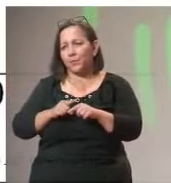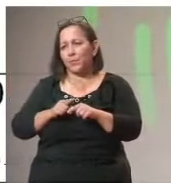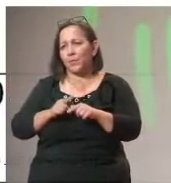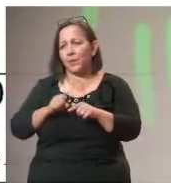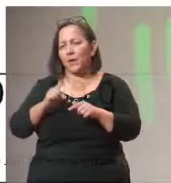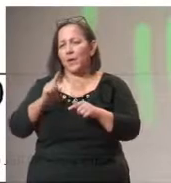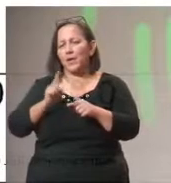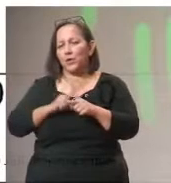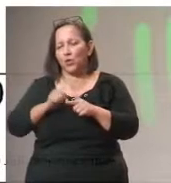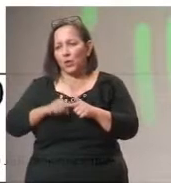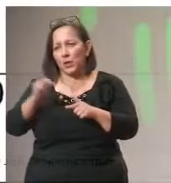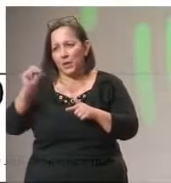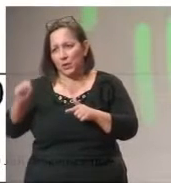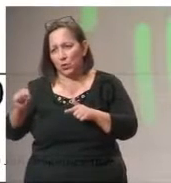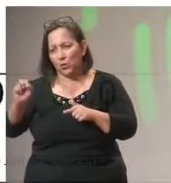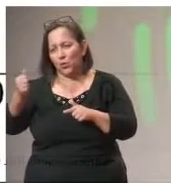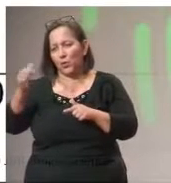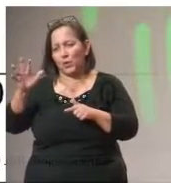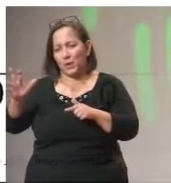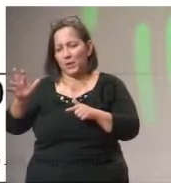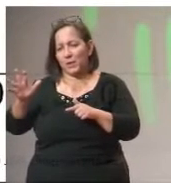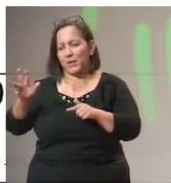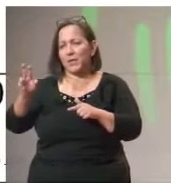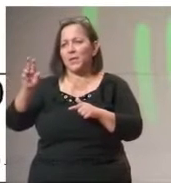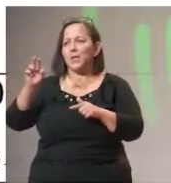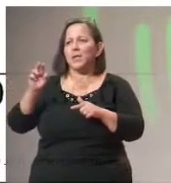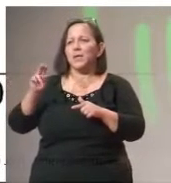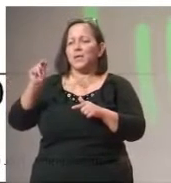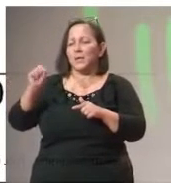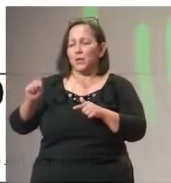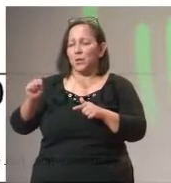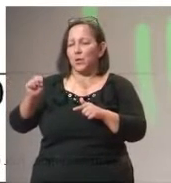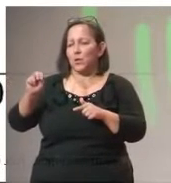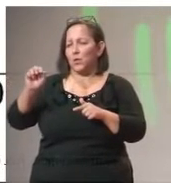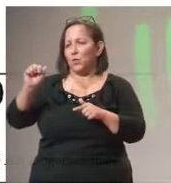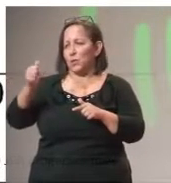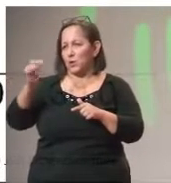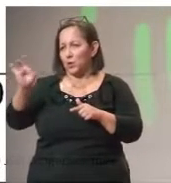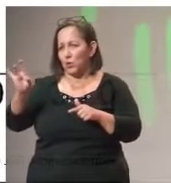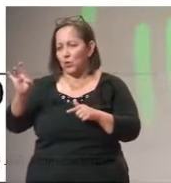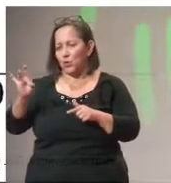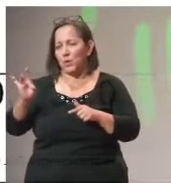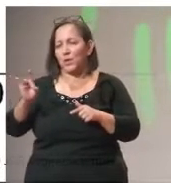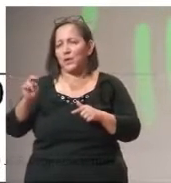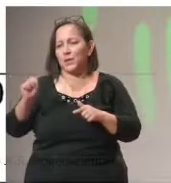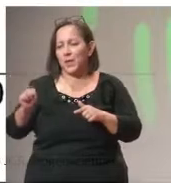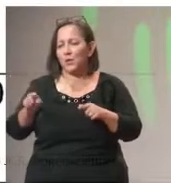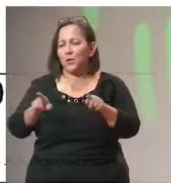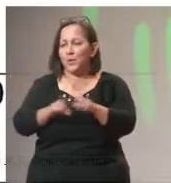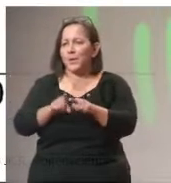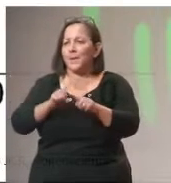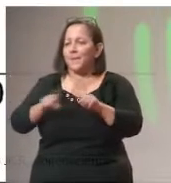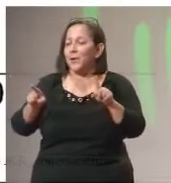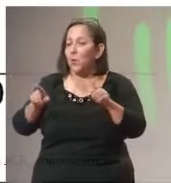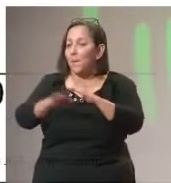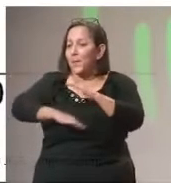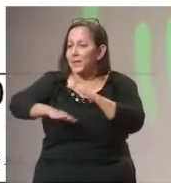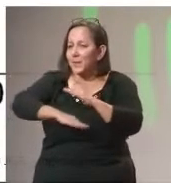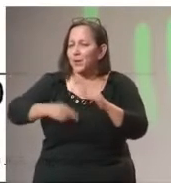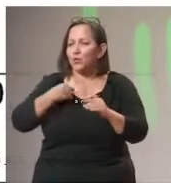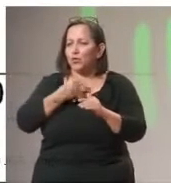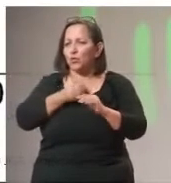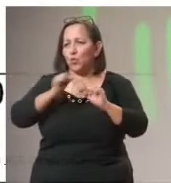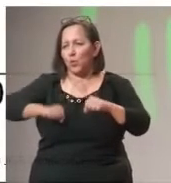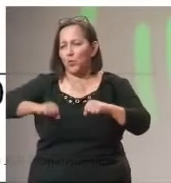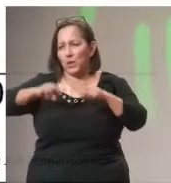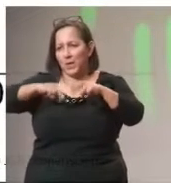nitrógeno 15 en el nitrato y el oxígeno 18 en el nitrato. Posiblemente es una terminología un poco compleja, pero básicamente es que podemos analizar